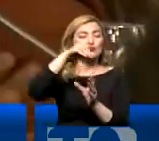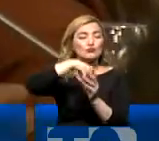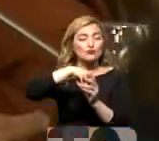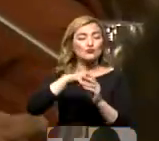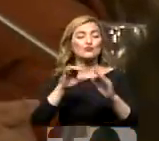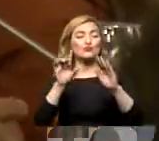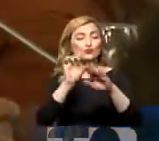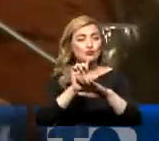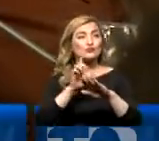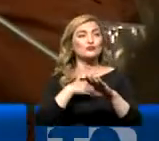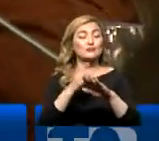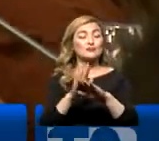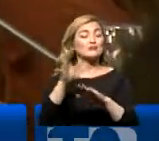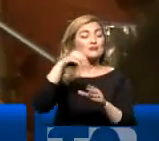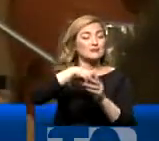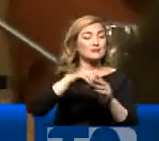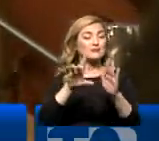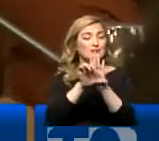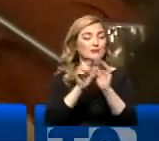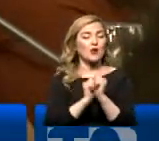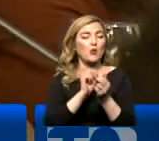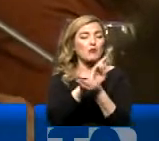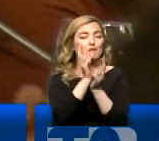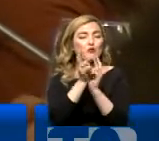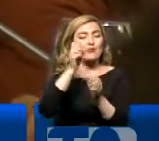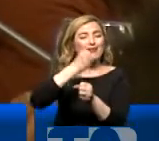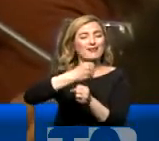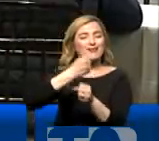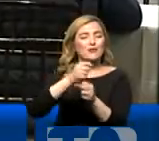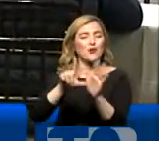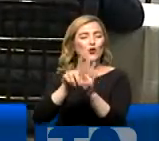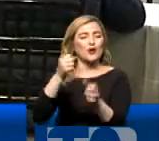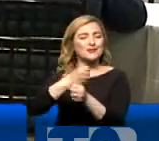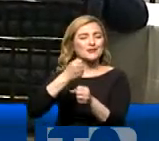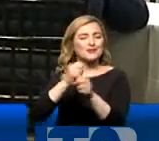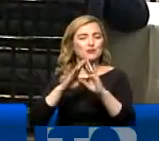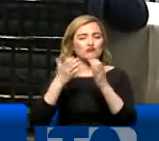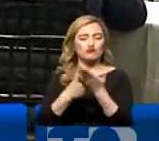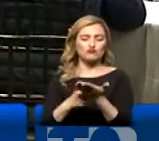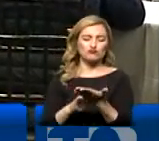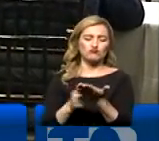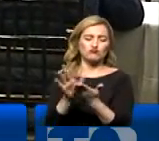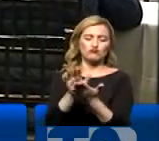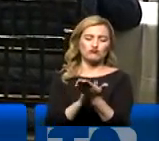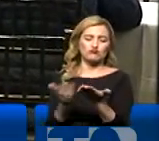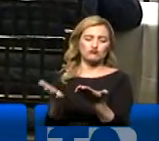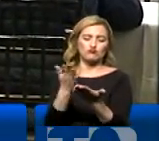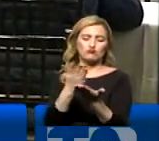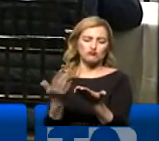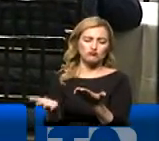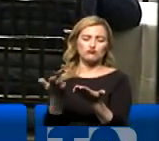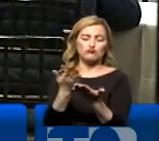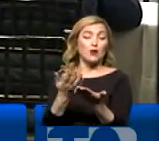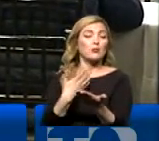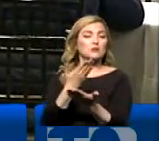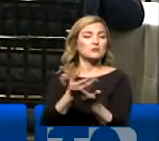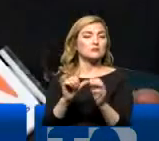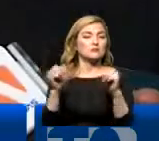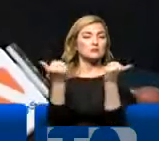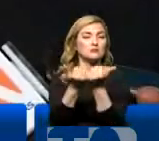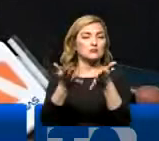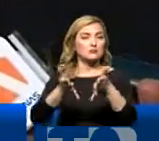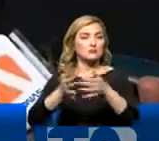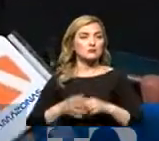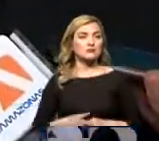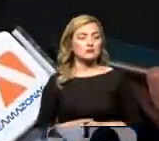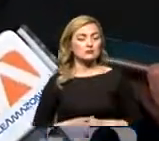tema importante a tratar son las reformas al Código de Trabajo. La comisión seguirá el análisis de los proyectos que han presentado los asambleístas. Que